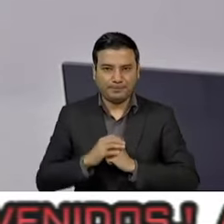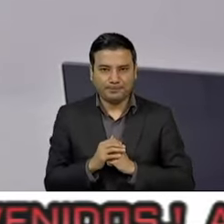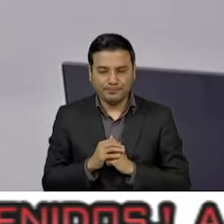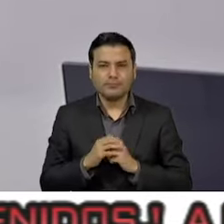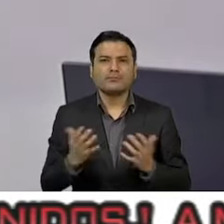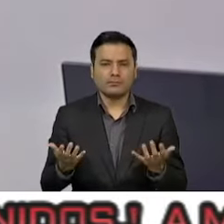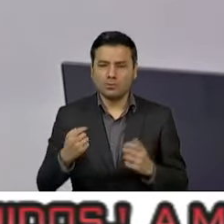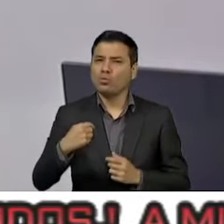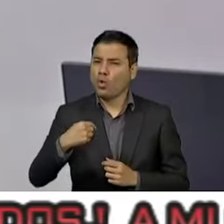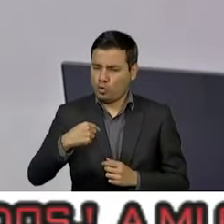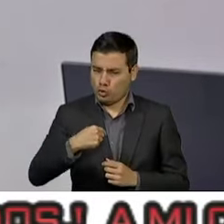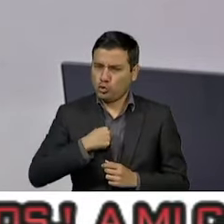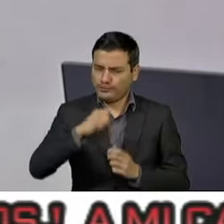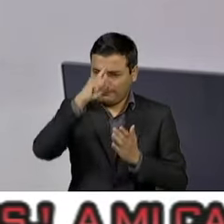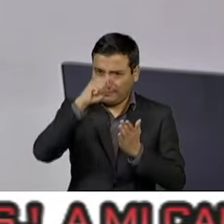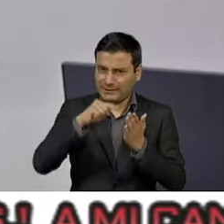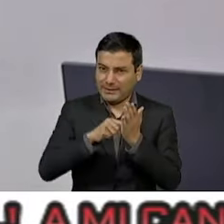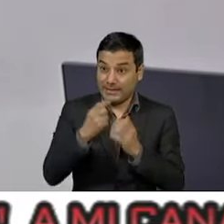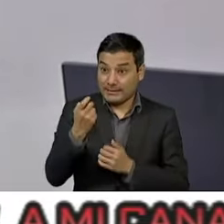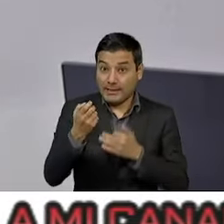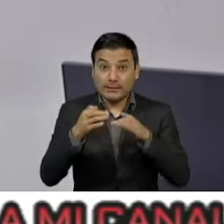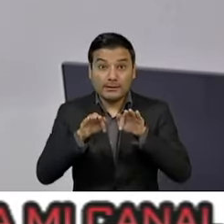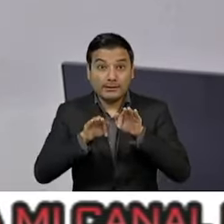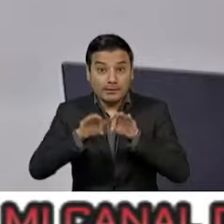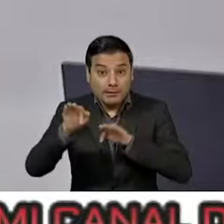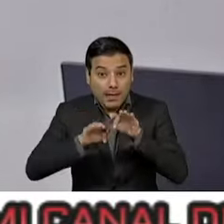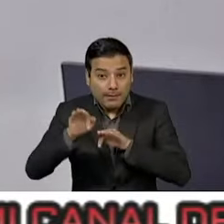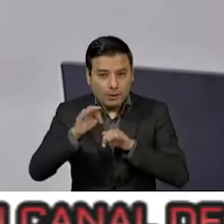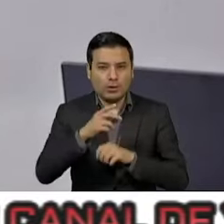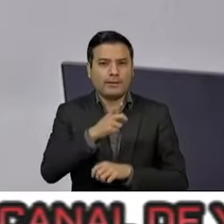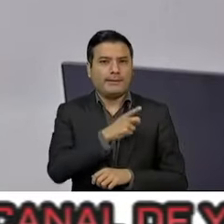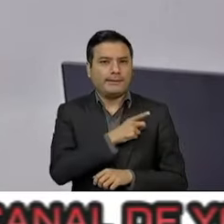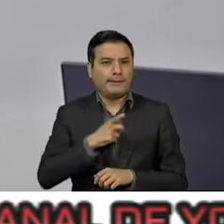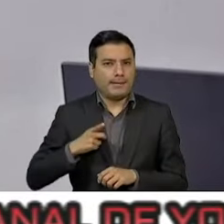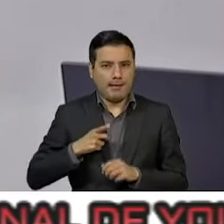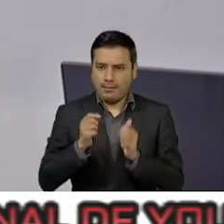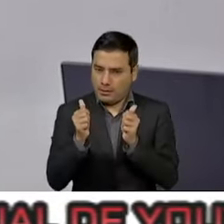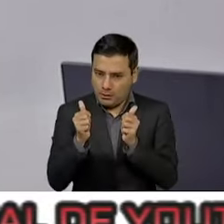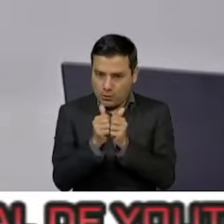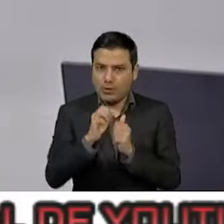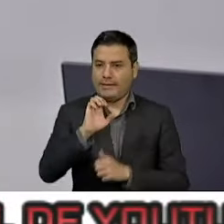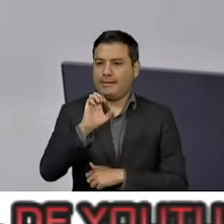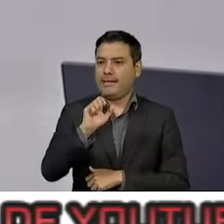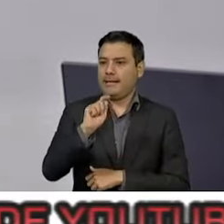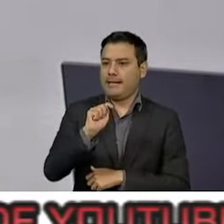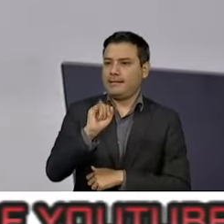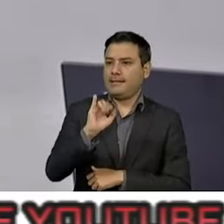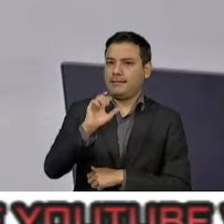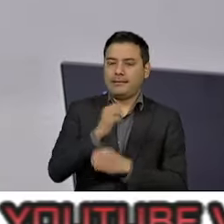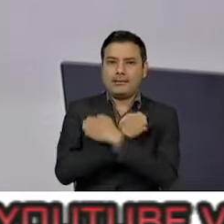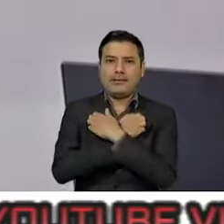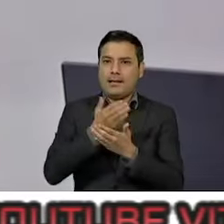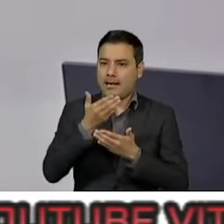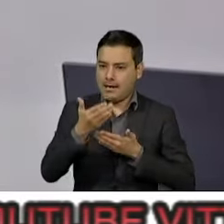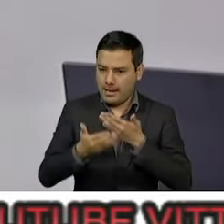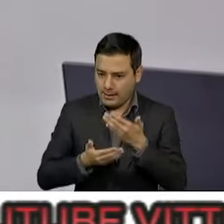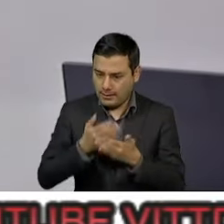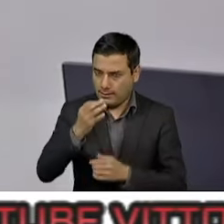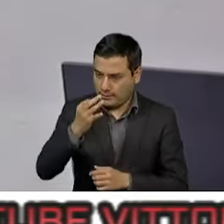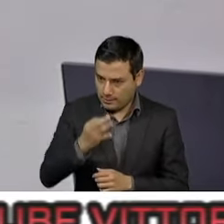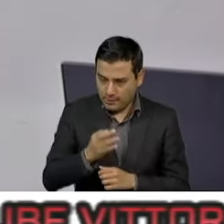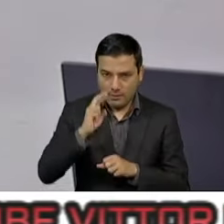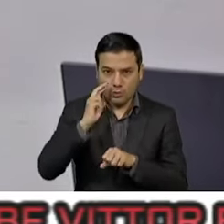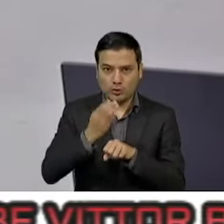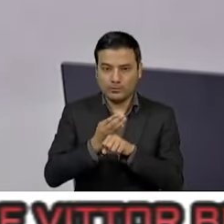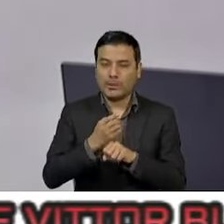Por convicción personal, esta labor debía realizarse con ética y responsabilidad. Desde el principio me quedó claro